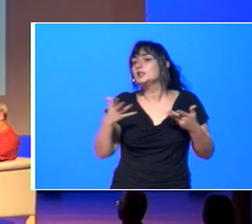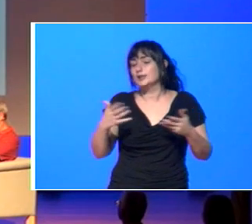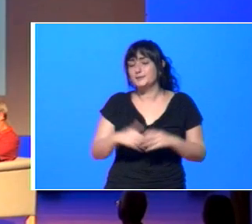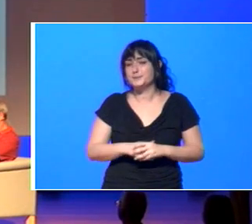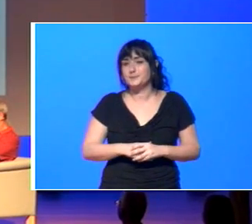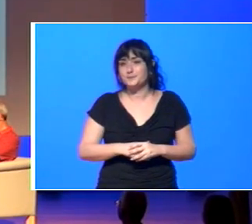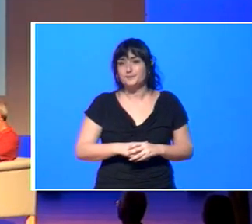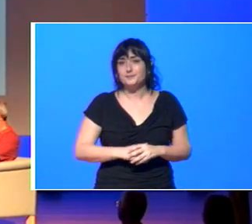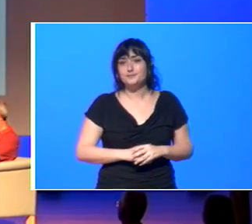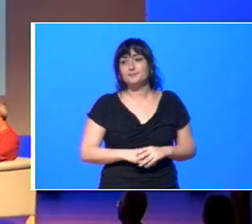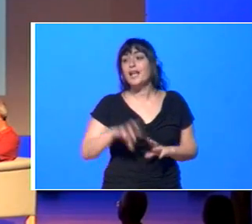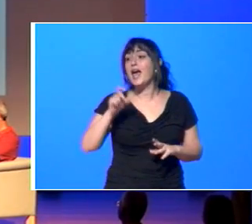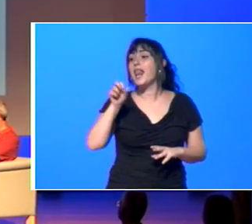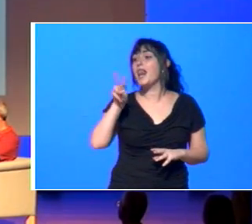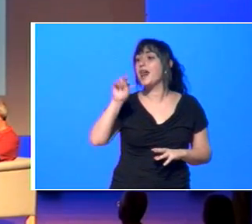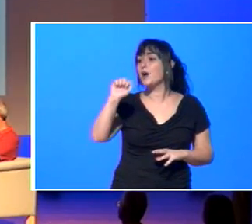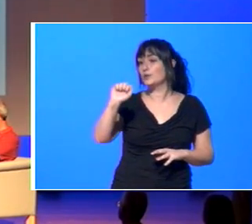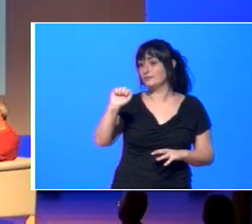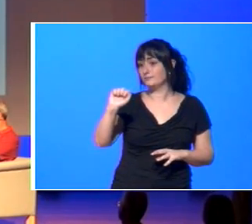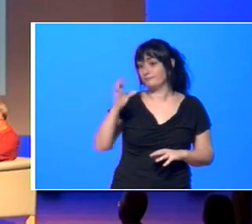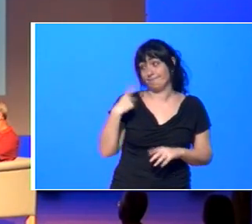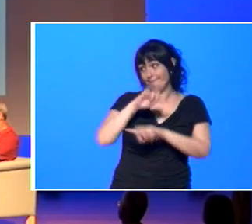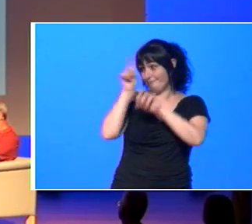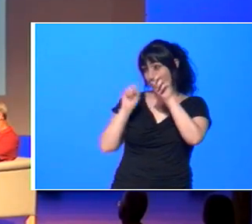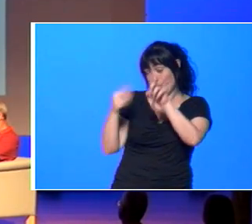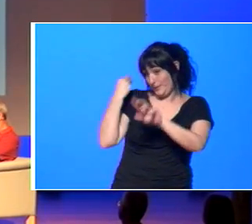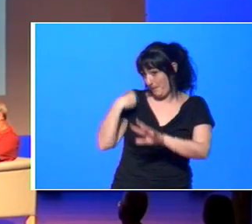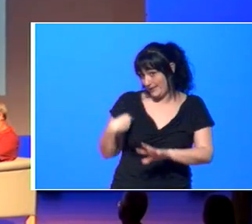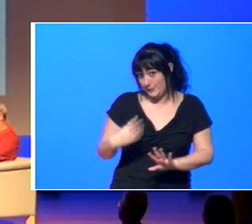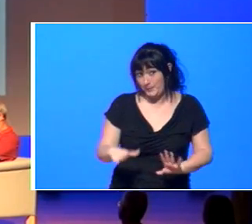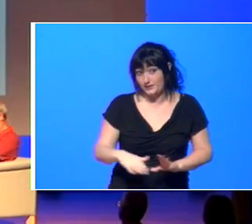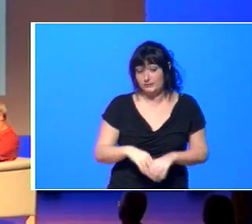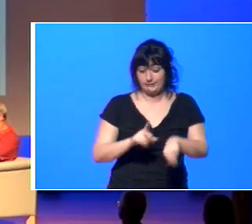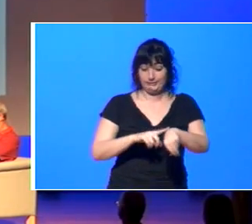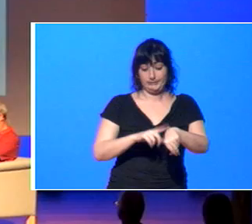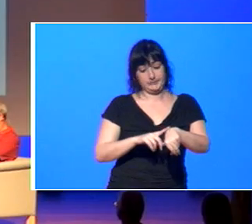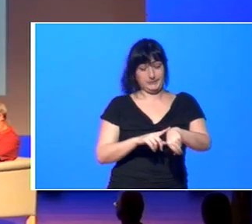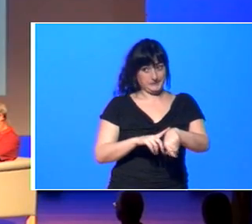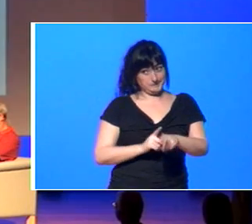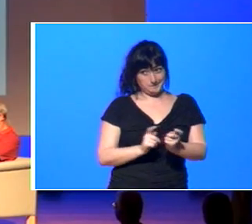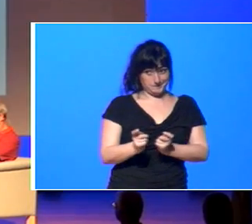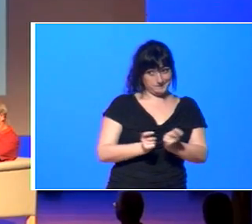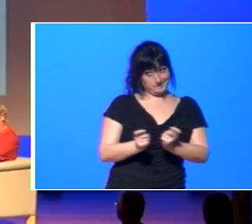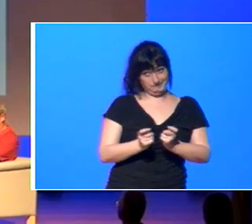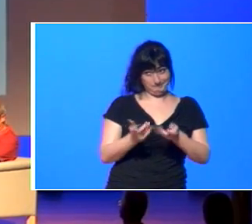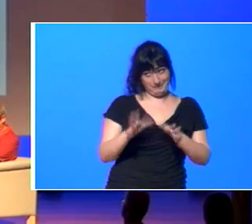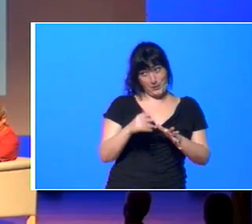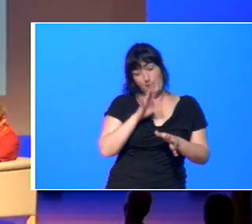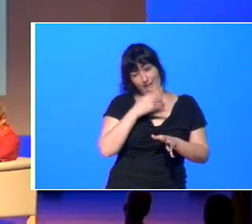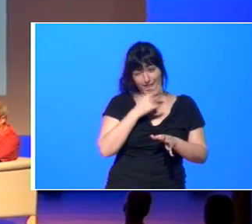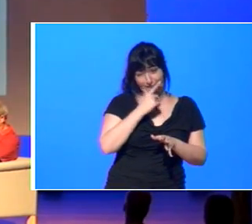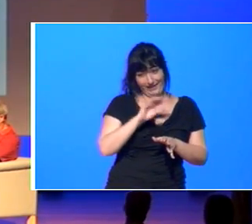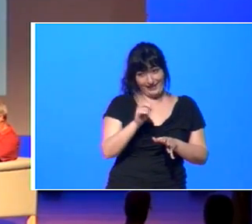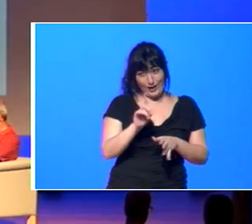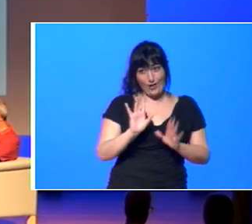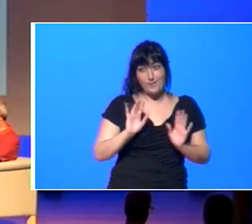Bueno. Laura, es la misma pregunta. Vais controlando el tiempo, porque no es tan sencillo en esta dinámica, pero bueno,